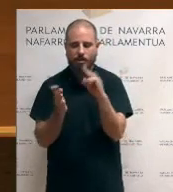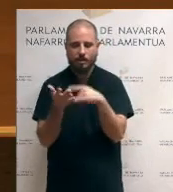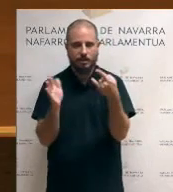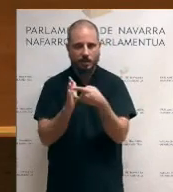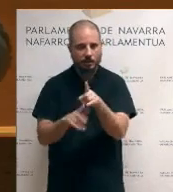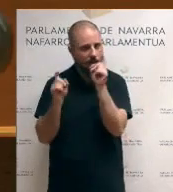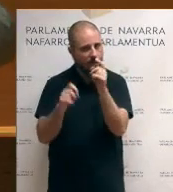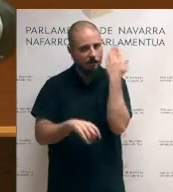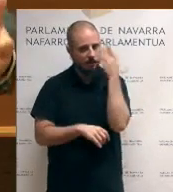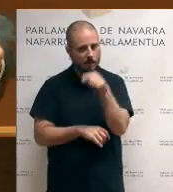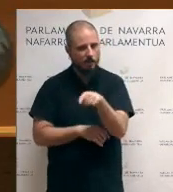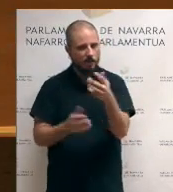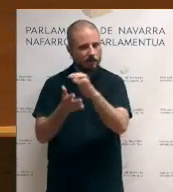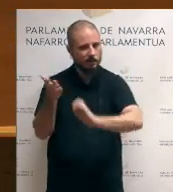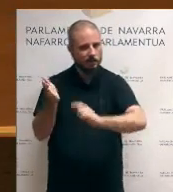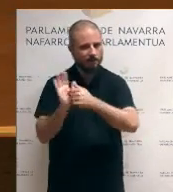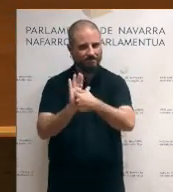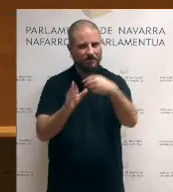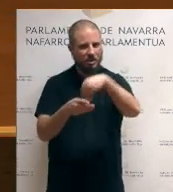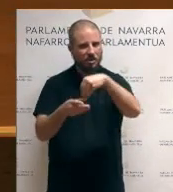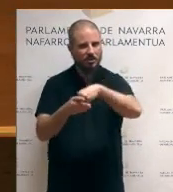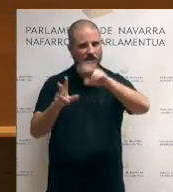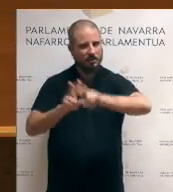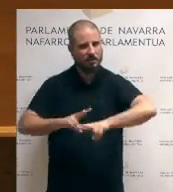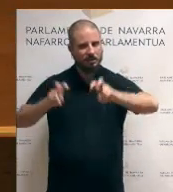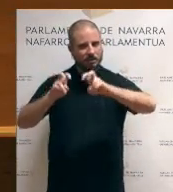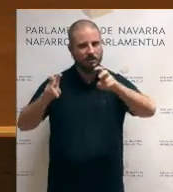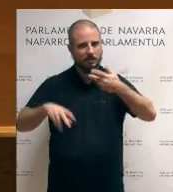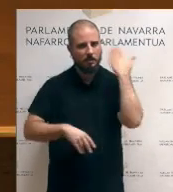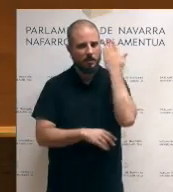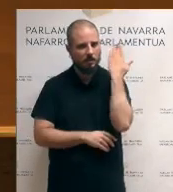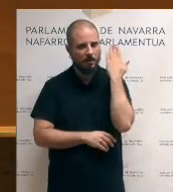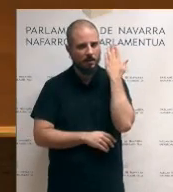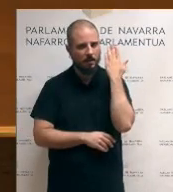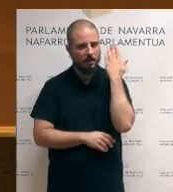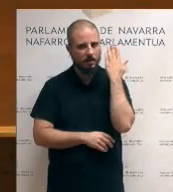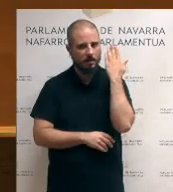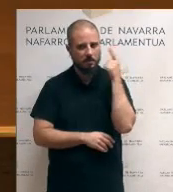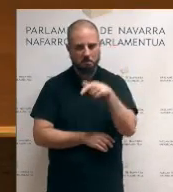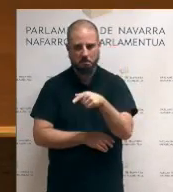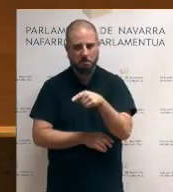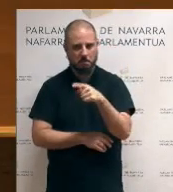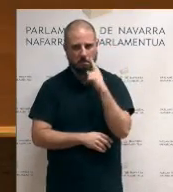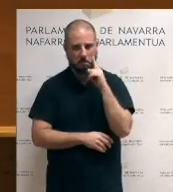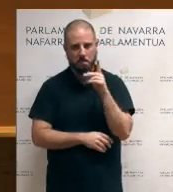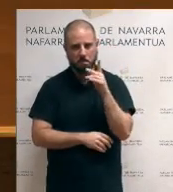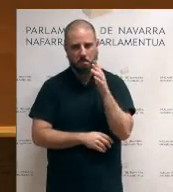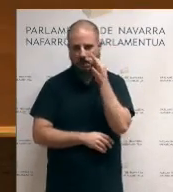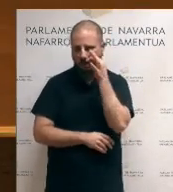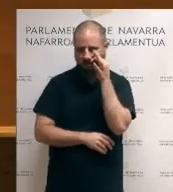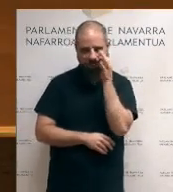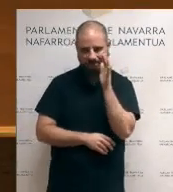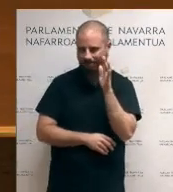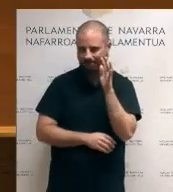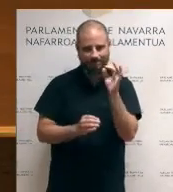navarro que están presentando contenidos referentes a la Comunidad Foral de Navarra totalmente distorsionadores de la realidad